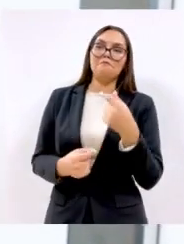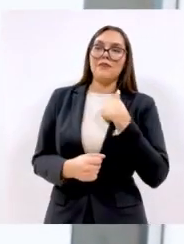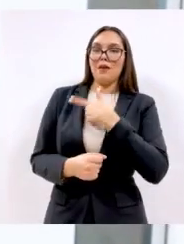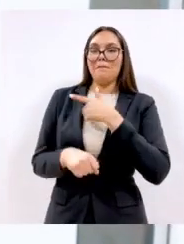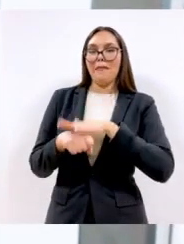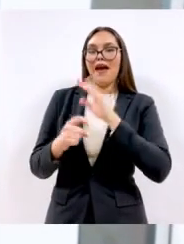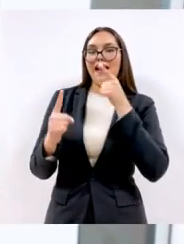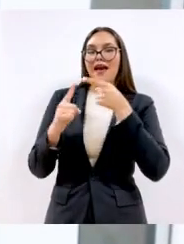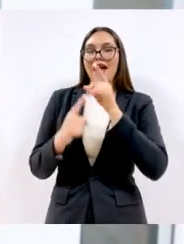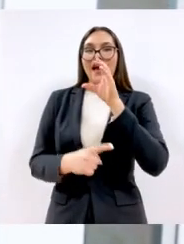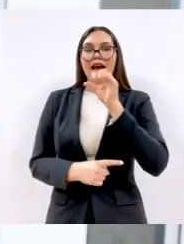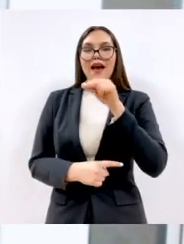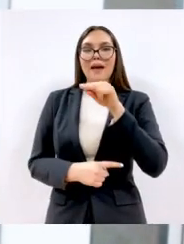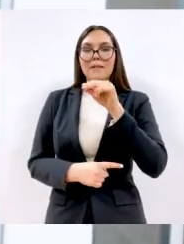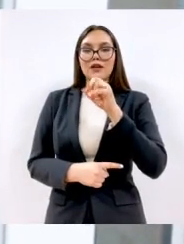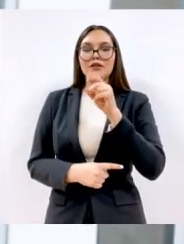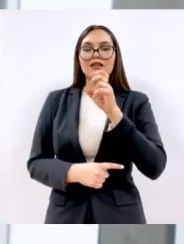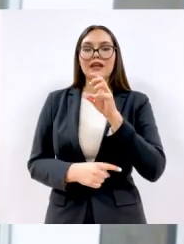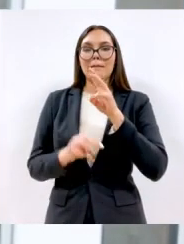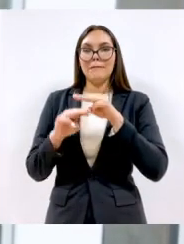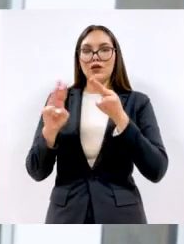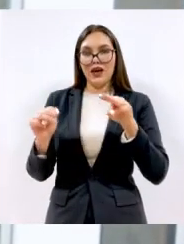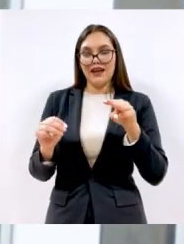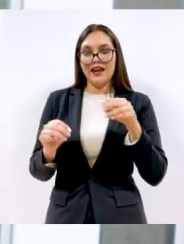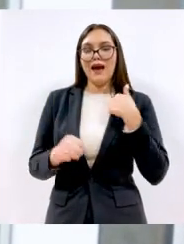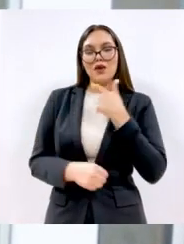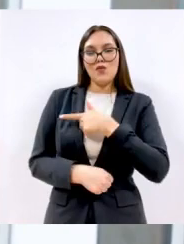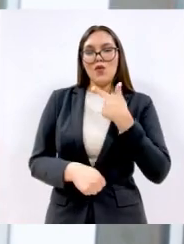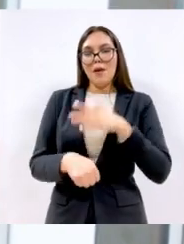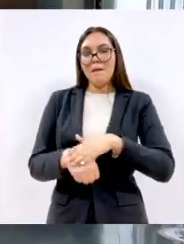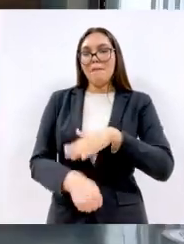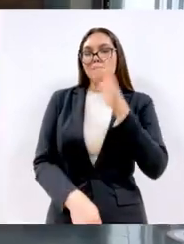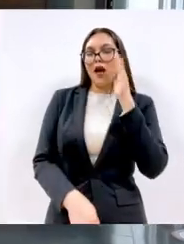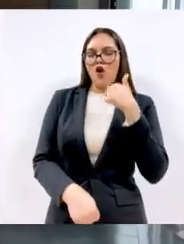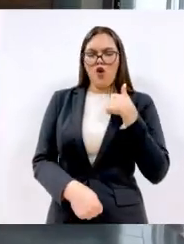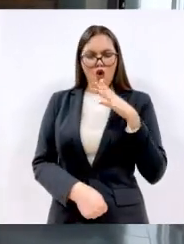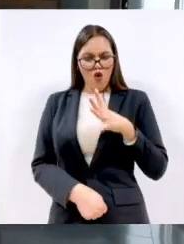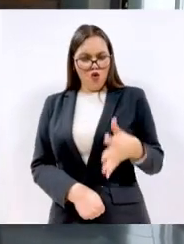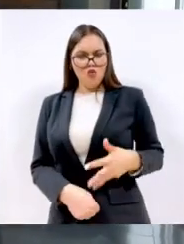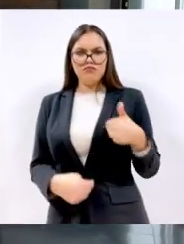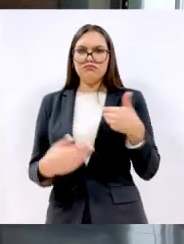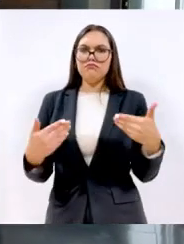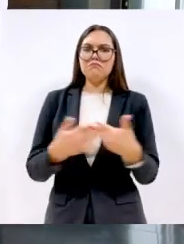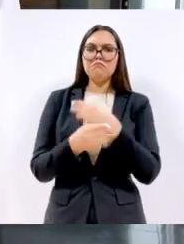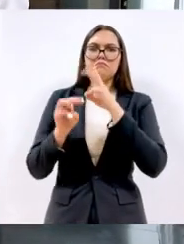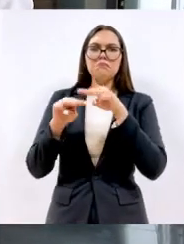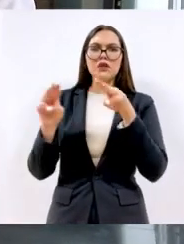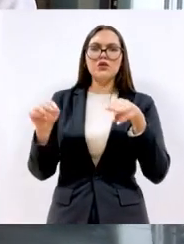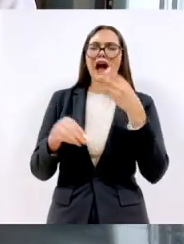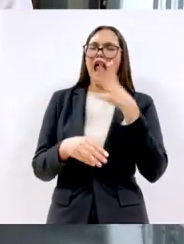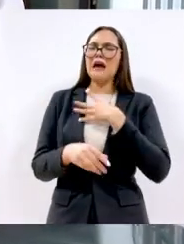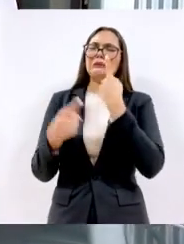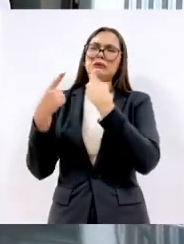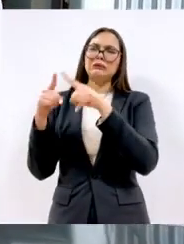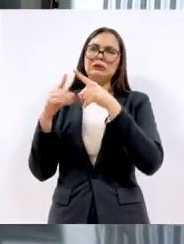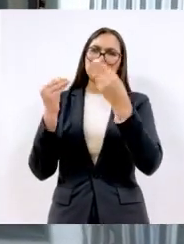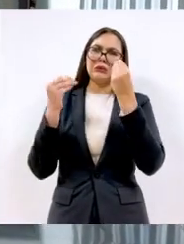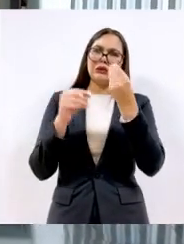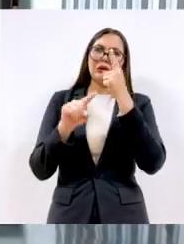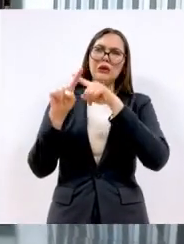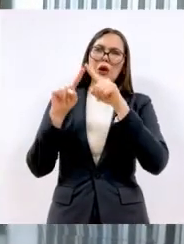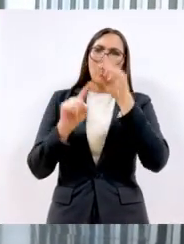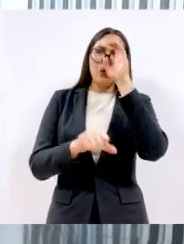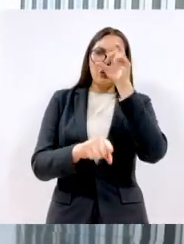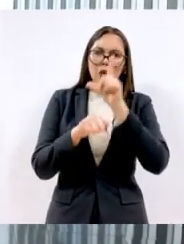No, definitivamente Caminos de Michoacán. Soy orgullosa de ser michoacana porque Michoacán tiene, es muy